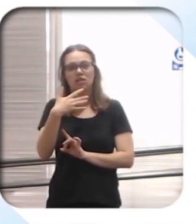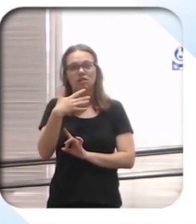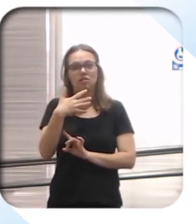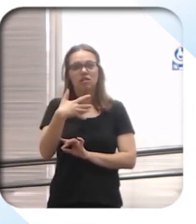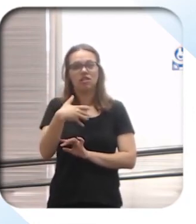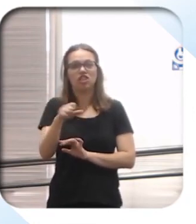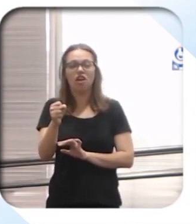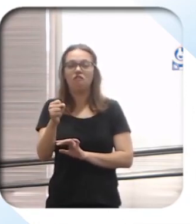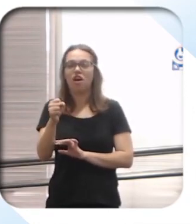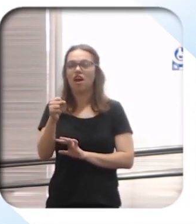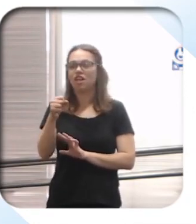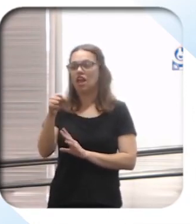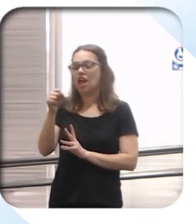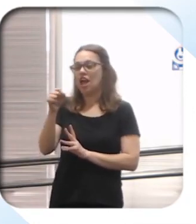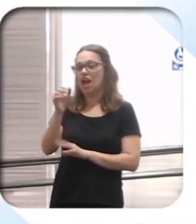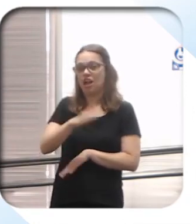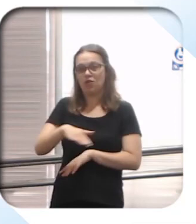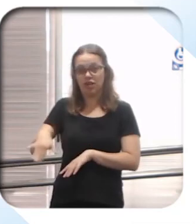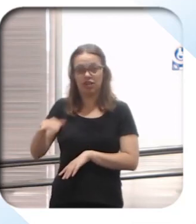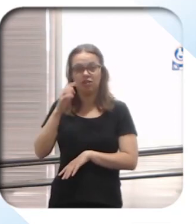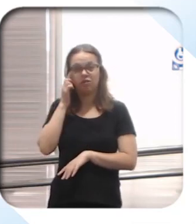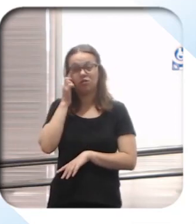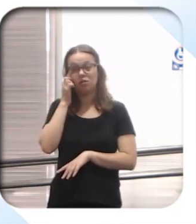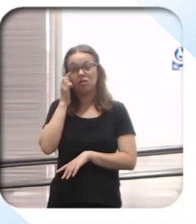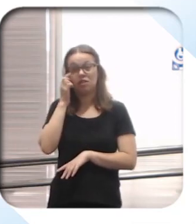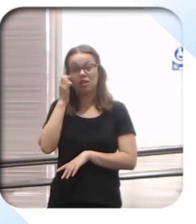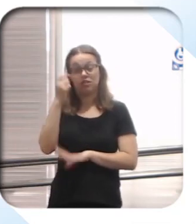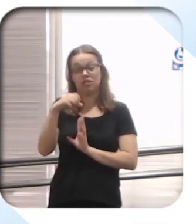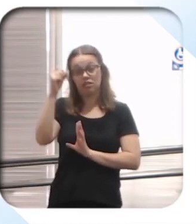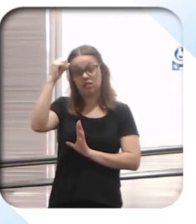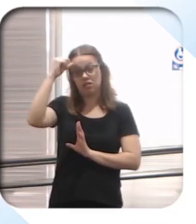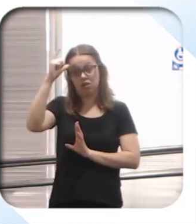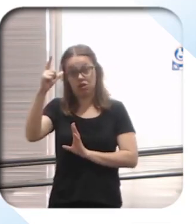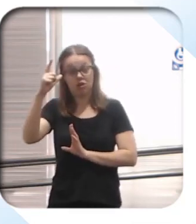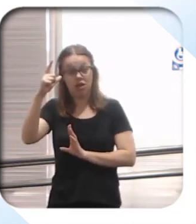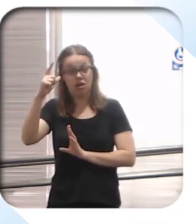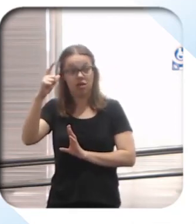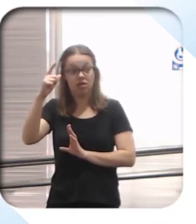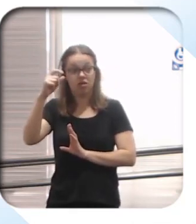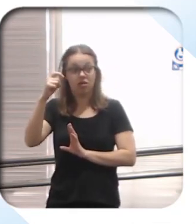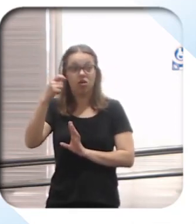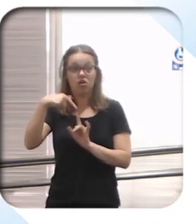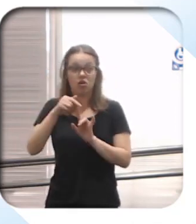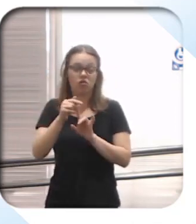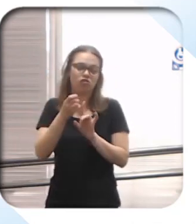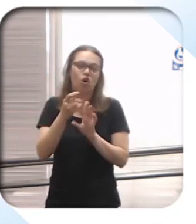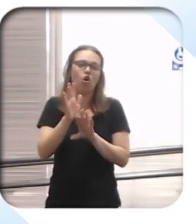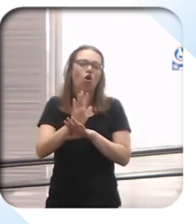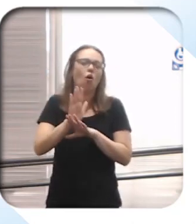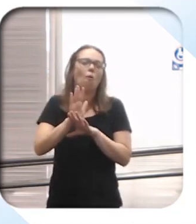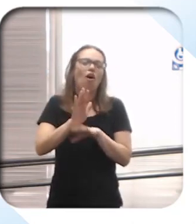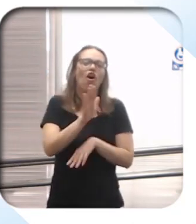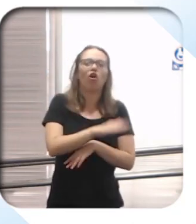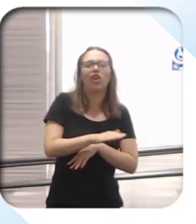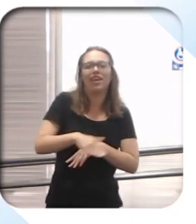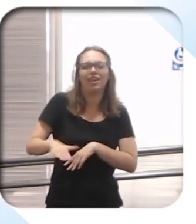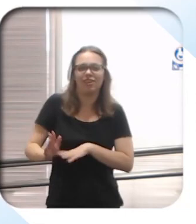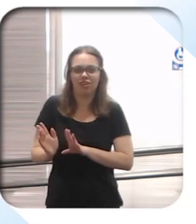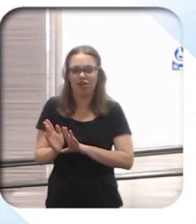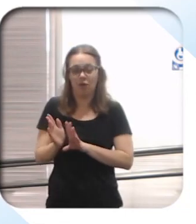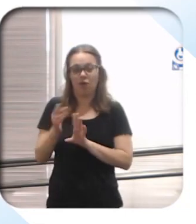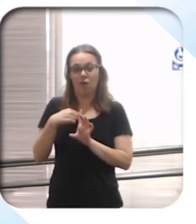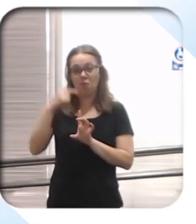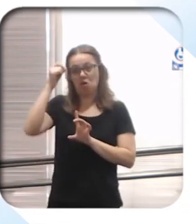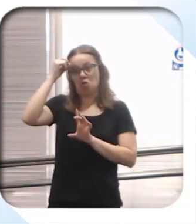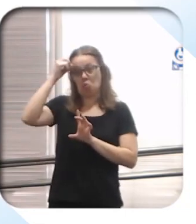a los chicos, que muchas veces son, que intelectualmente son, se comportan como chicos, porque realmente tienen una